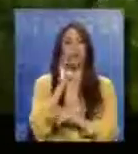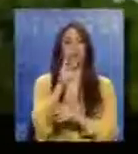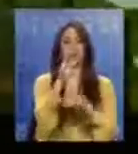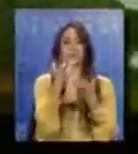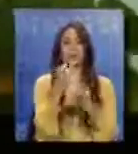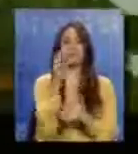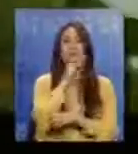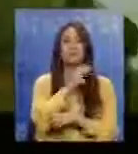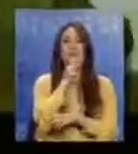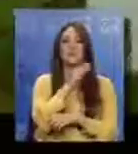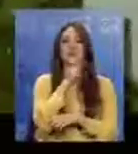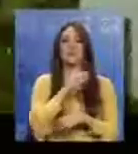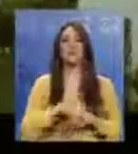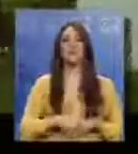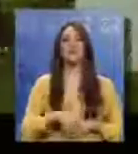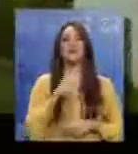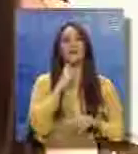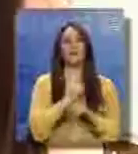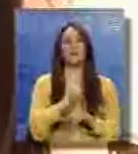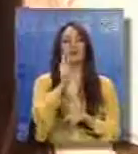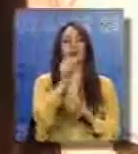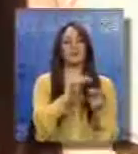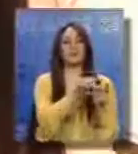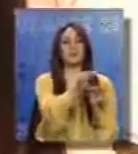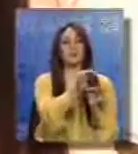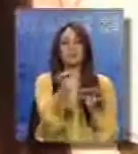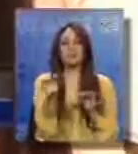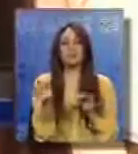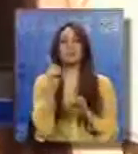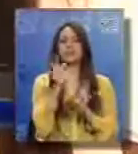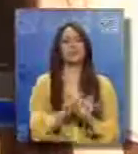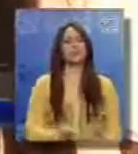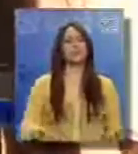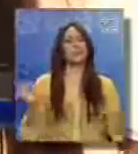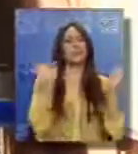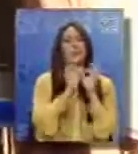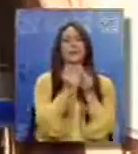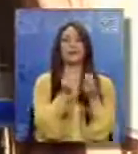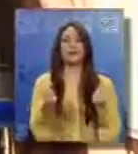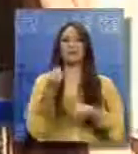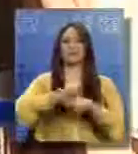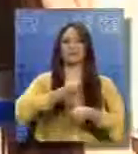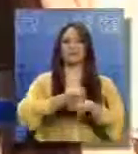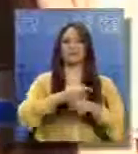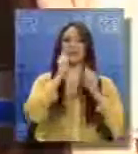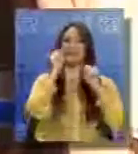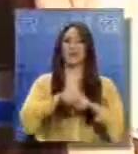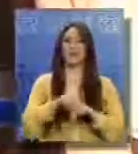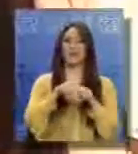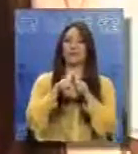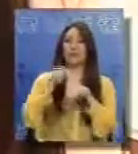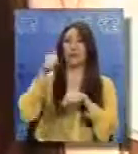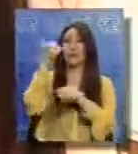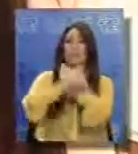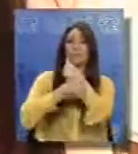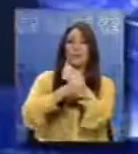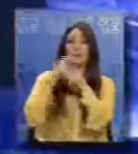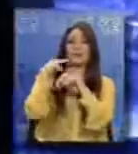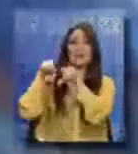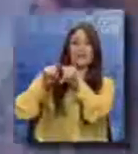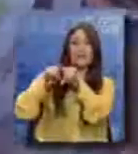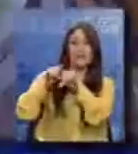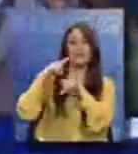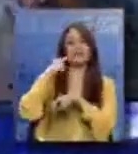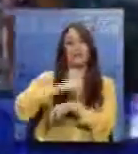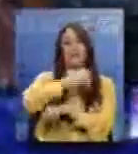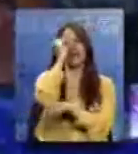Manta. Es necesario que cada uno de los cantones empiecen a mejorar en los temas de calidad para así poder competir con grandes países a nivel mundial. Mientras que